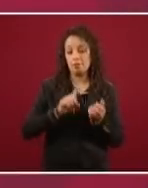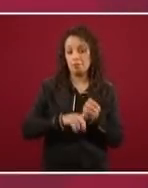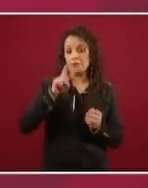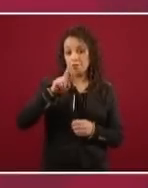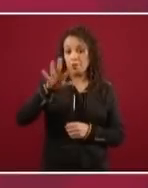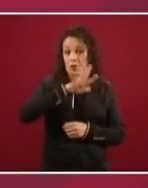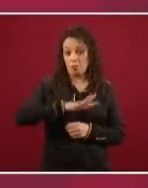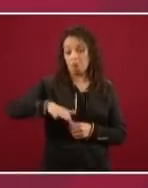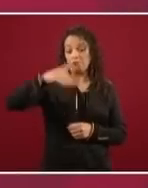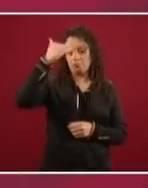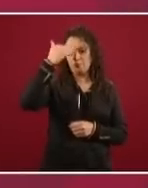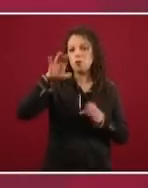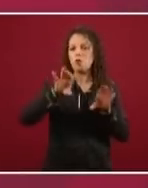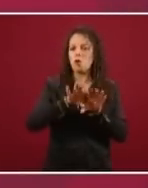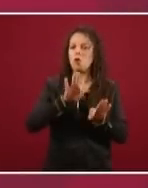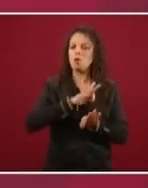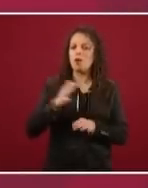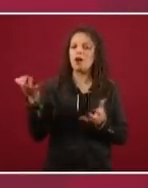y evitar